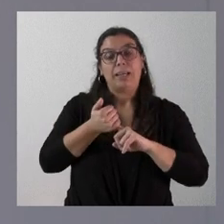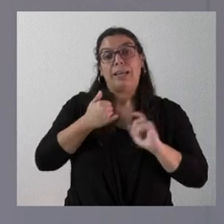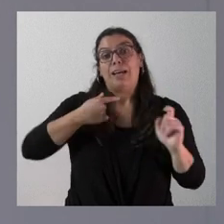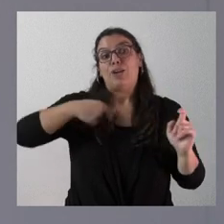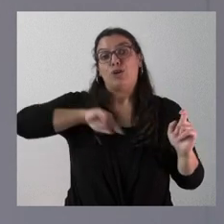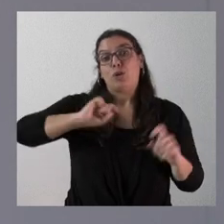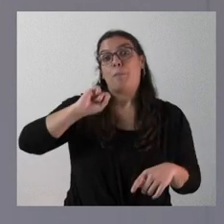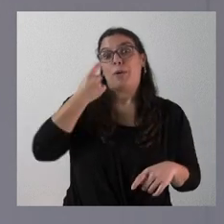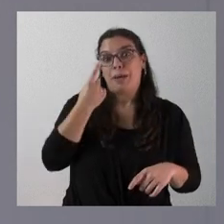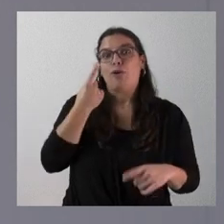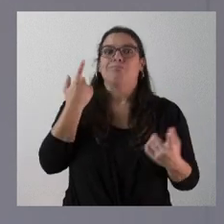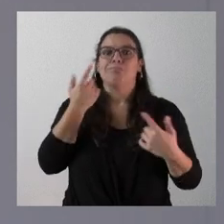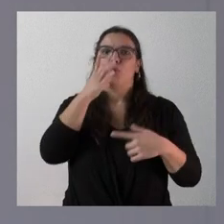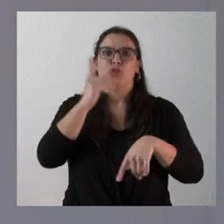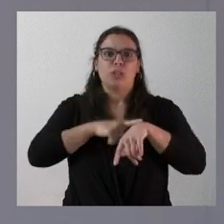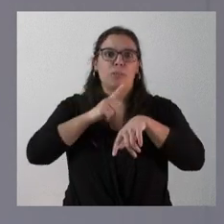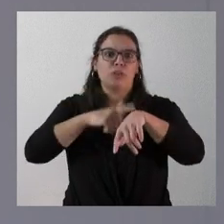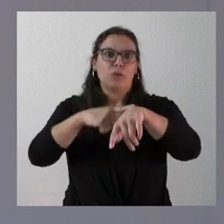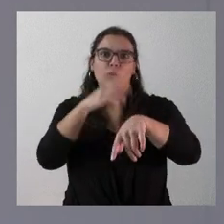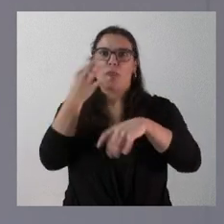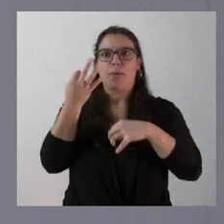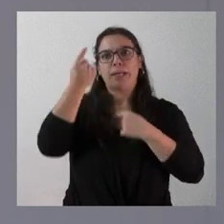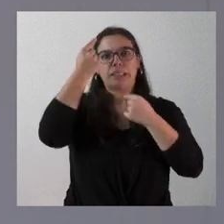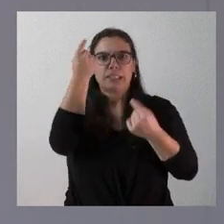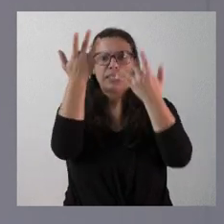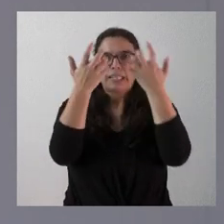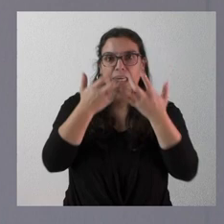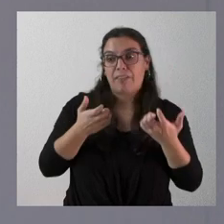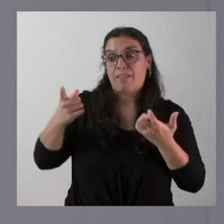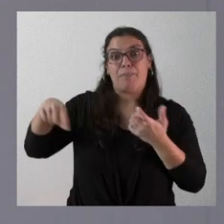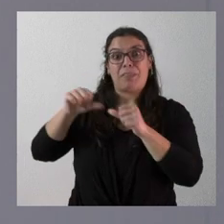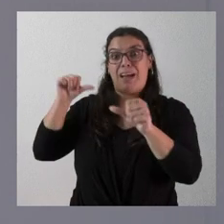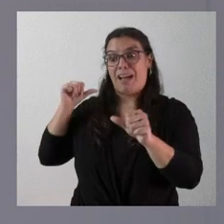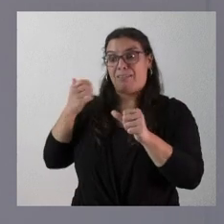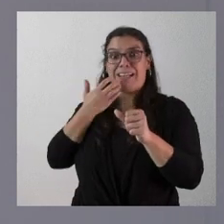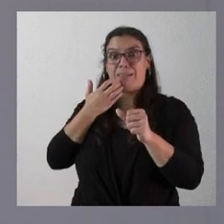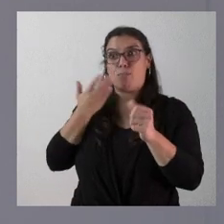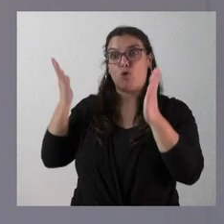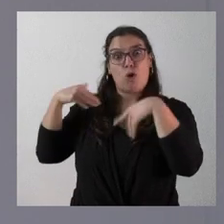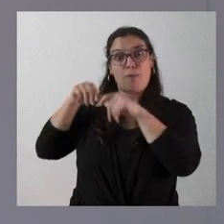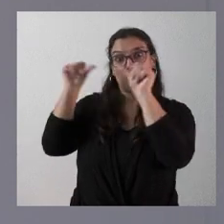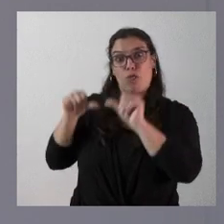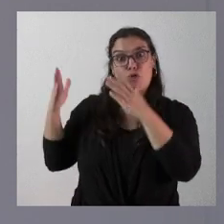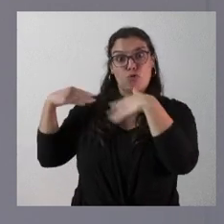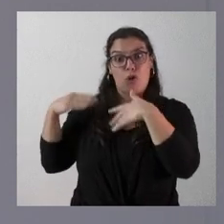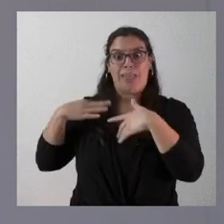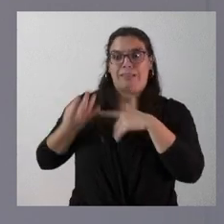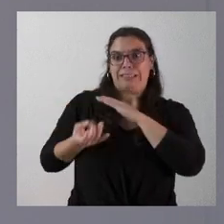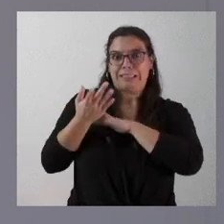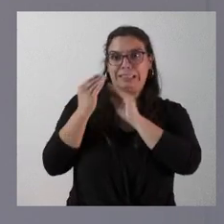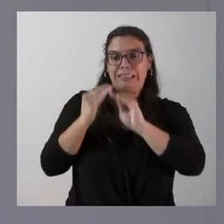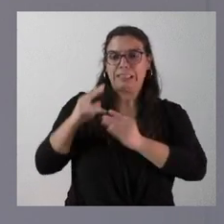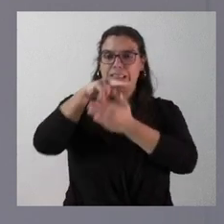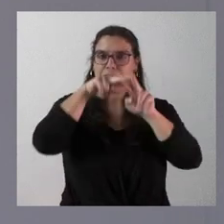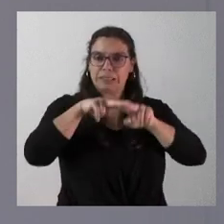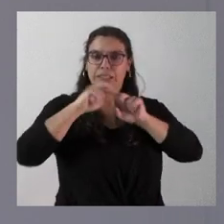exige ver la relación exige conseguir que renfe que todavía no ha firmado ningún convenio de estas características con ninguna comunidad Autónoma pues del visto